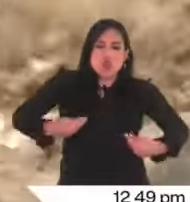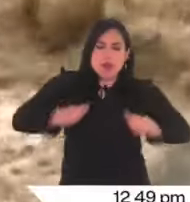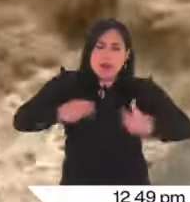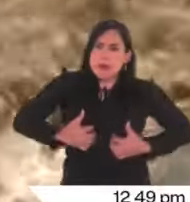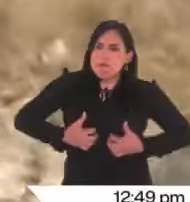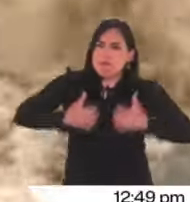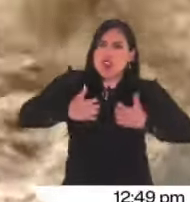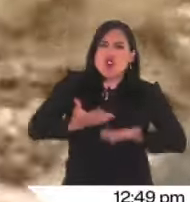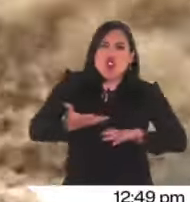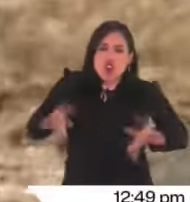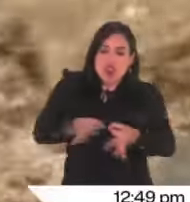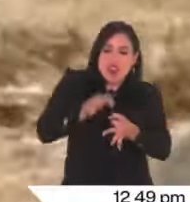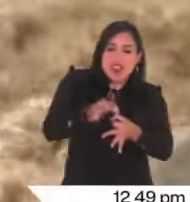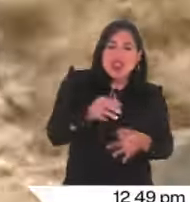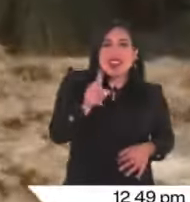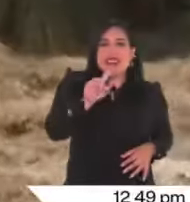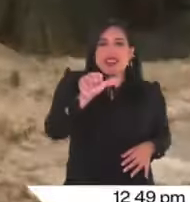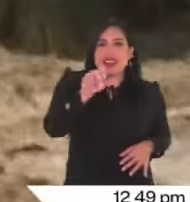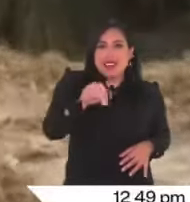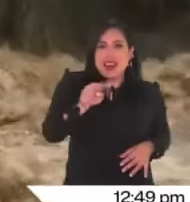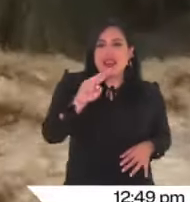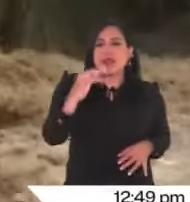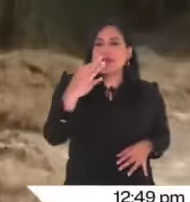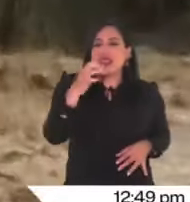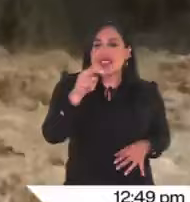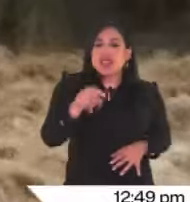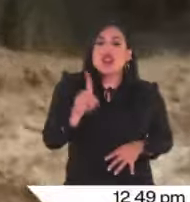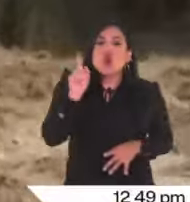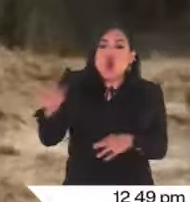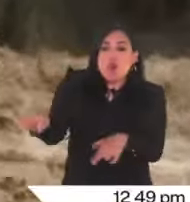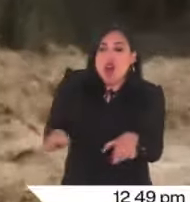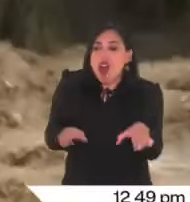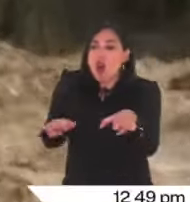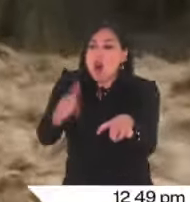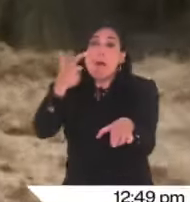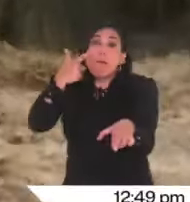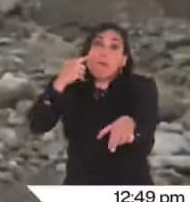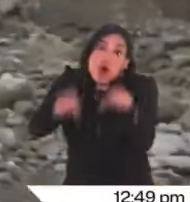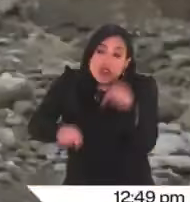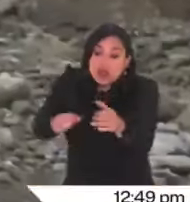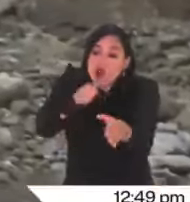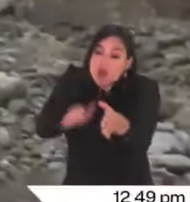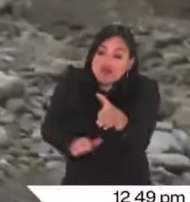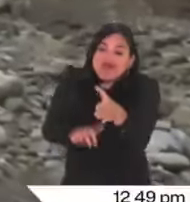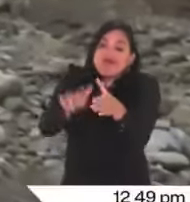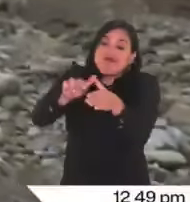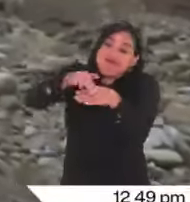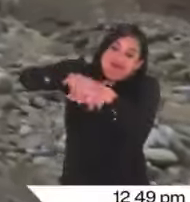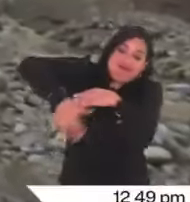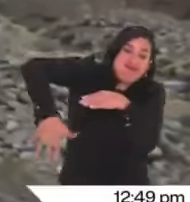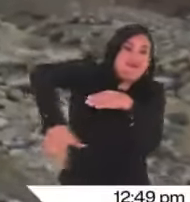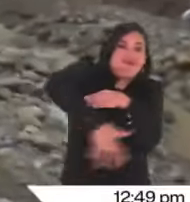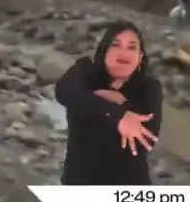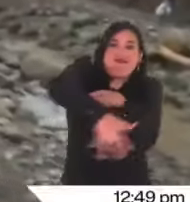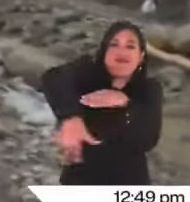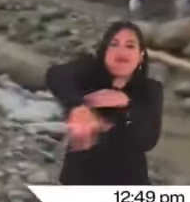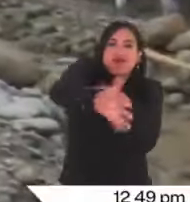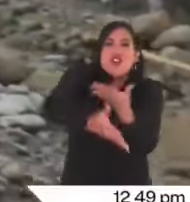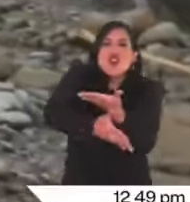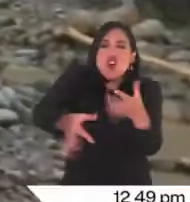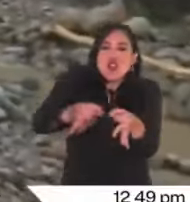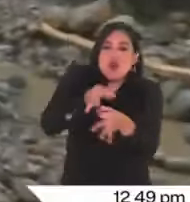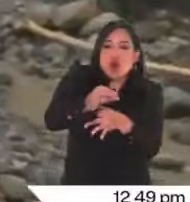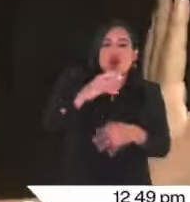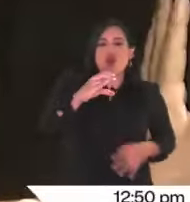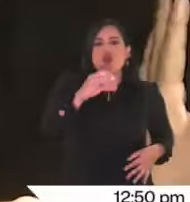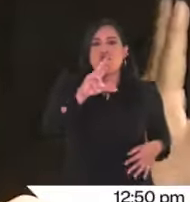habitantes de San Vicente de chucurí por las alertas decrecientes súbitas y el riesgo de represamiento en la parte alta de la quebrada de Las Cruces